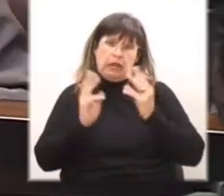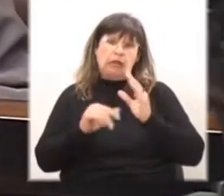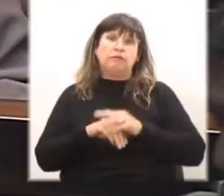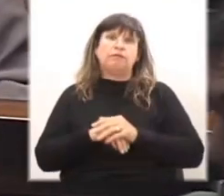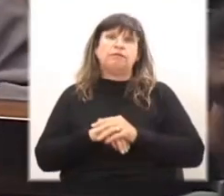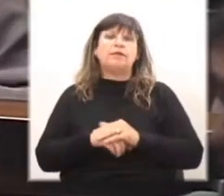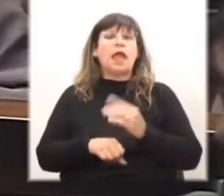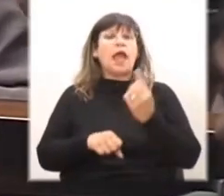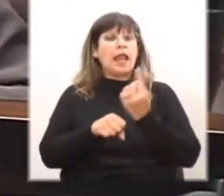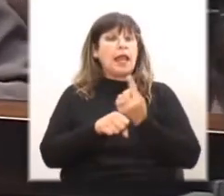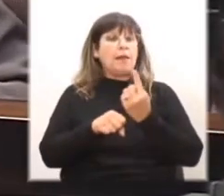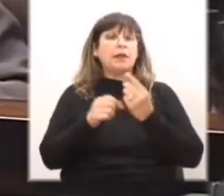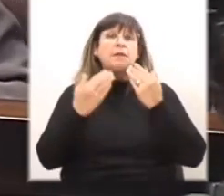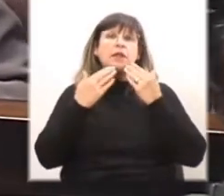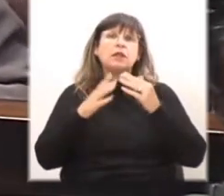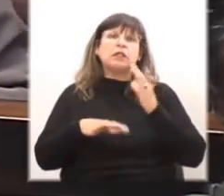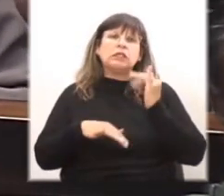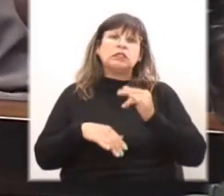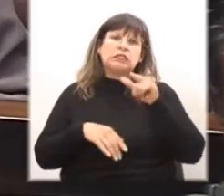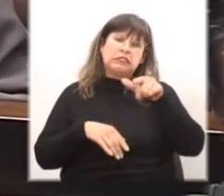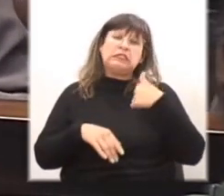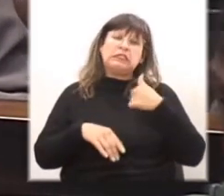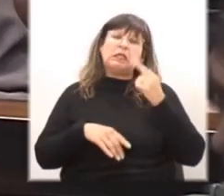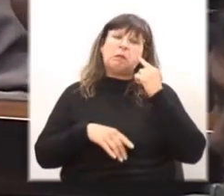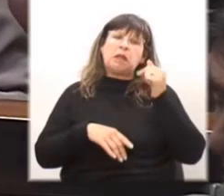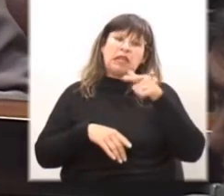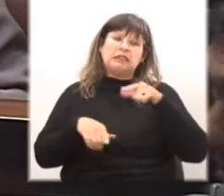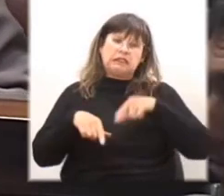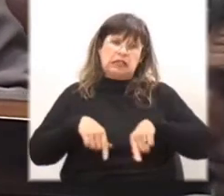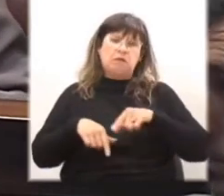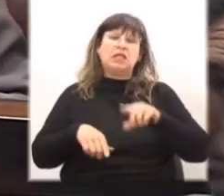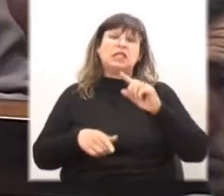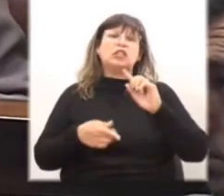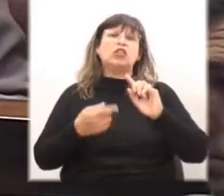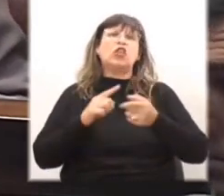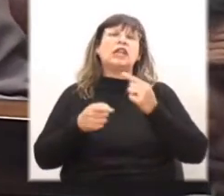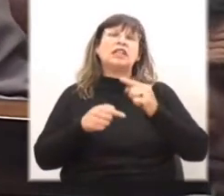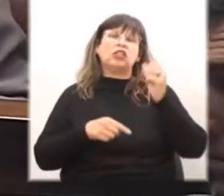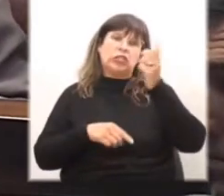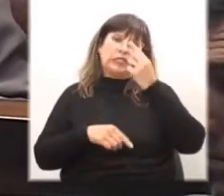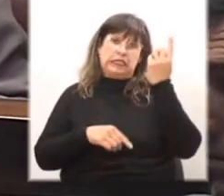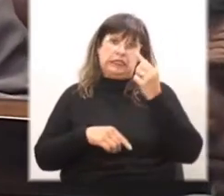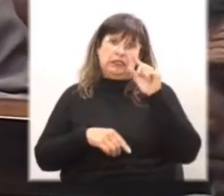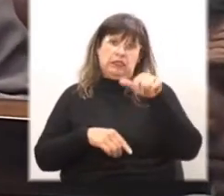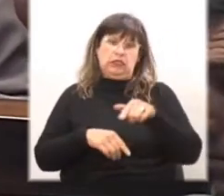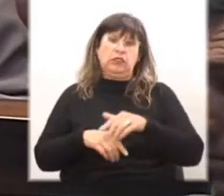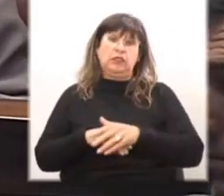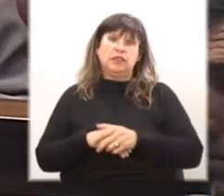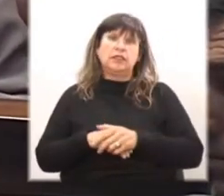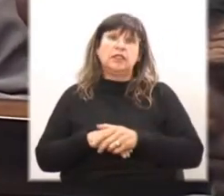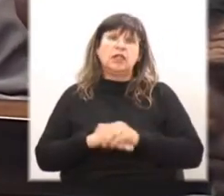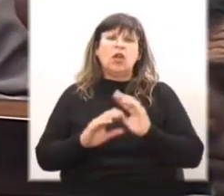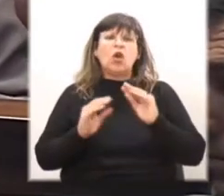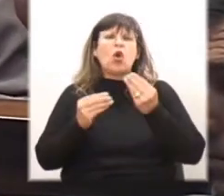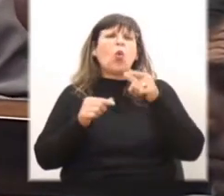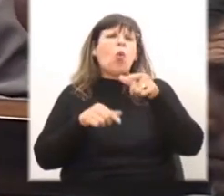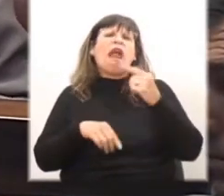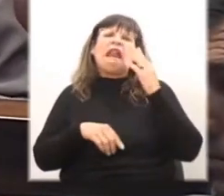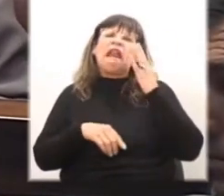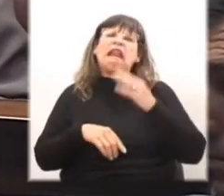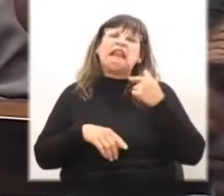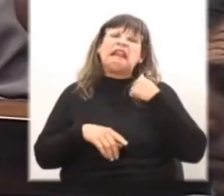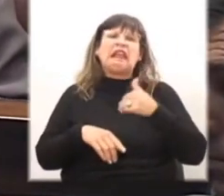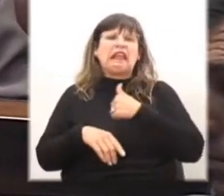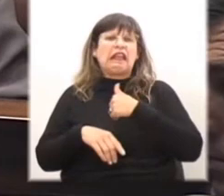La primera pregunta es si a criterio del señor ministro de Relaciones Exteriores, ¿cuál cree que es el